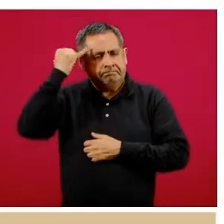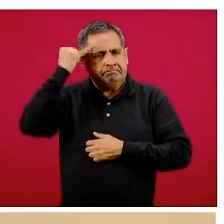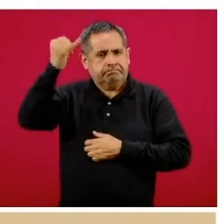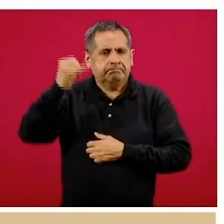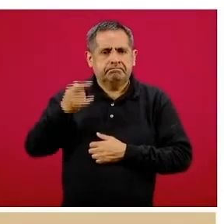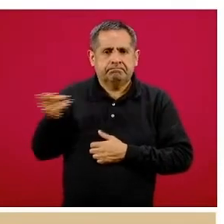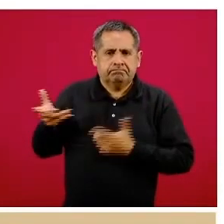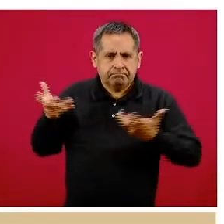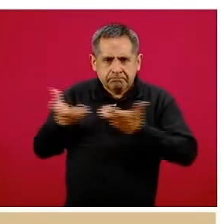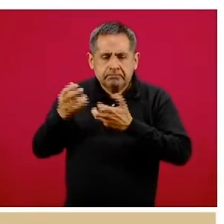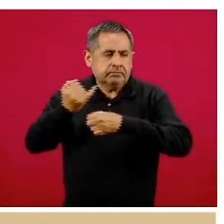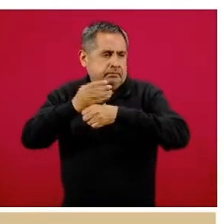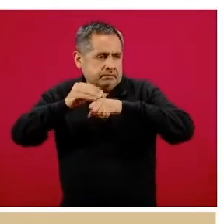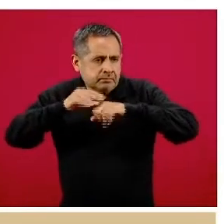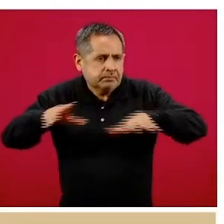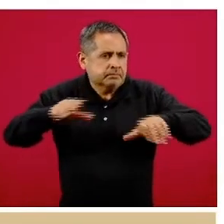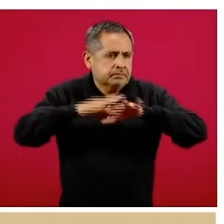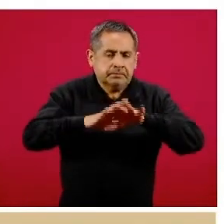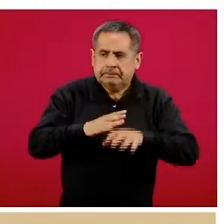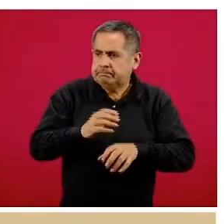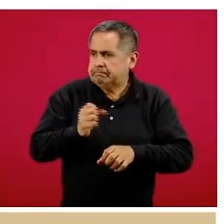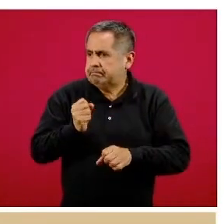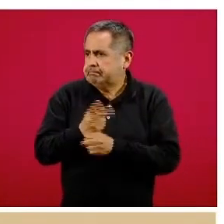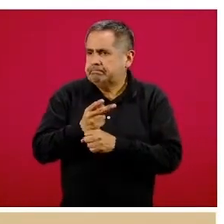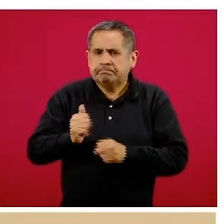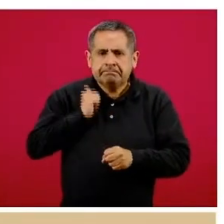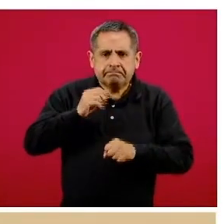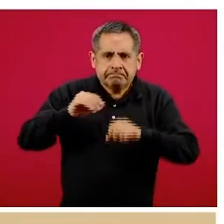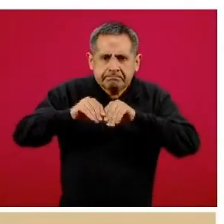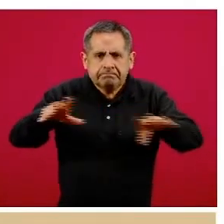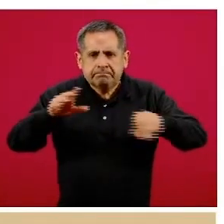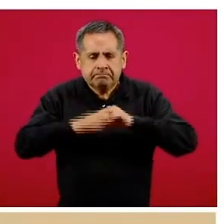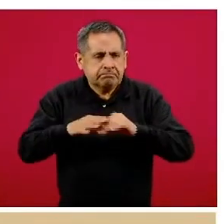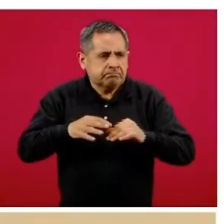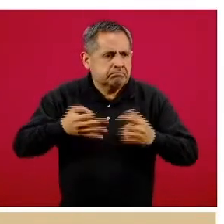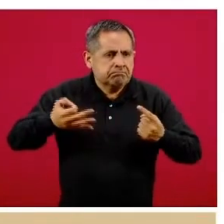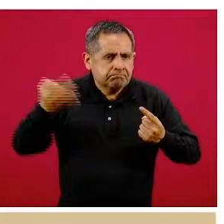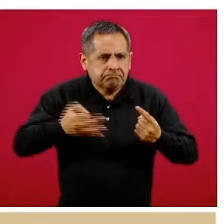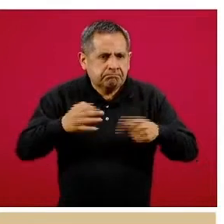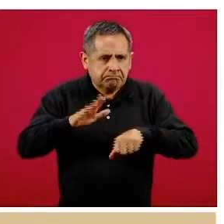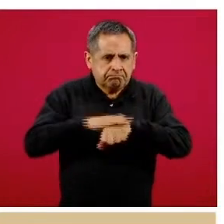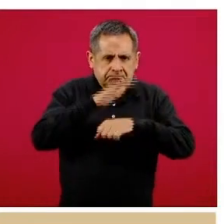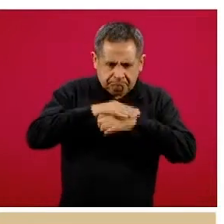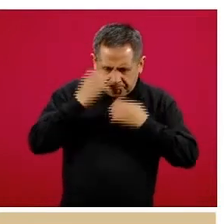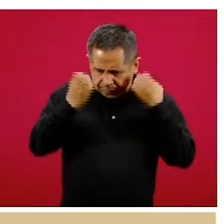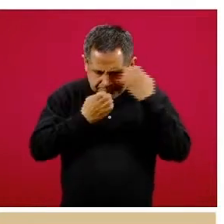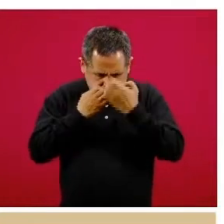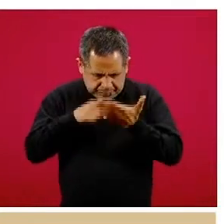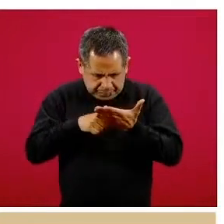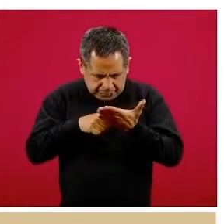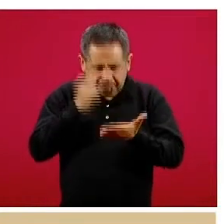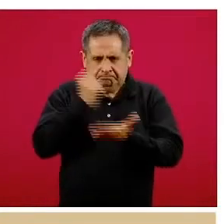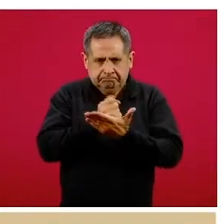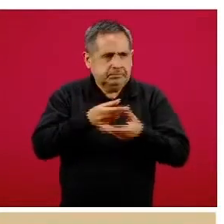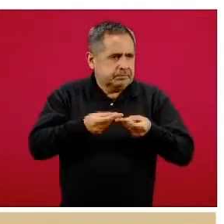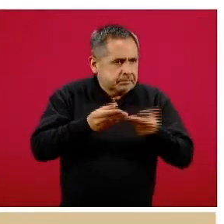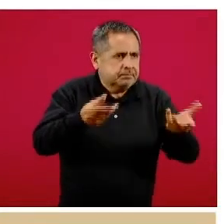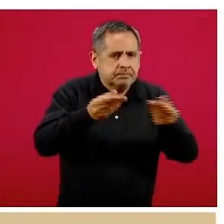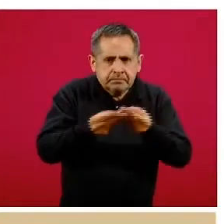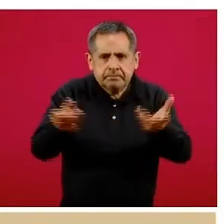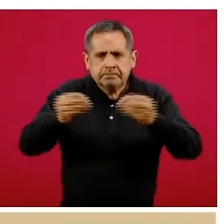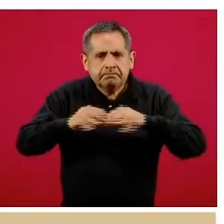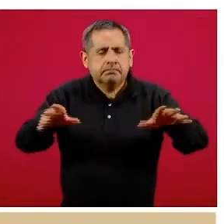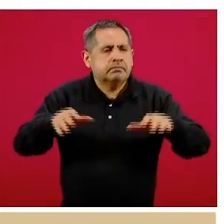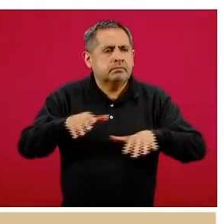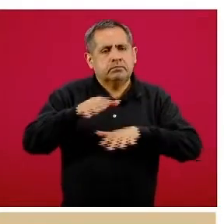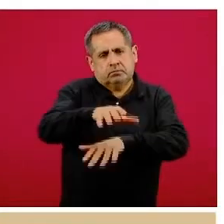hace, produce información oportuna, verificada, información que es validada y analizada sobre diferentes eventos